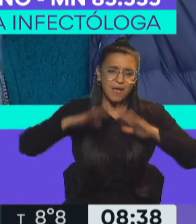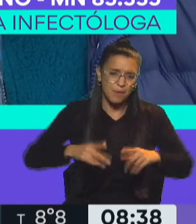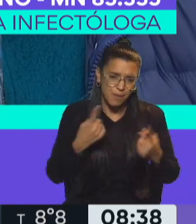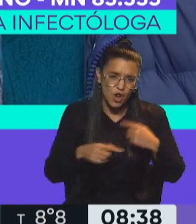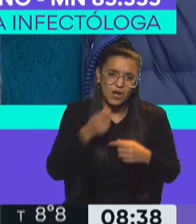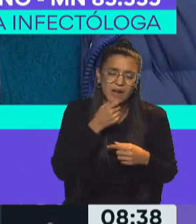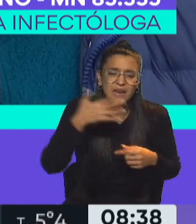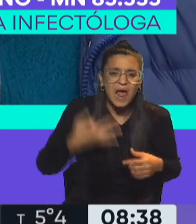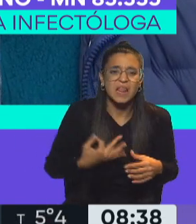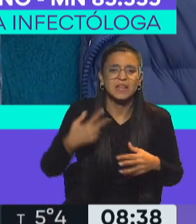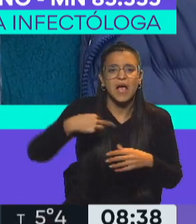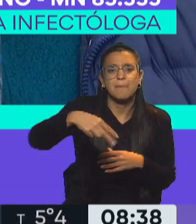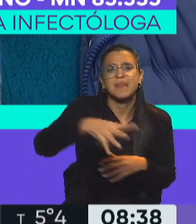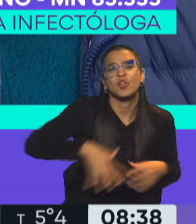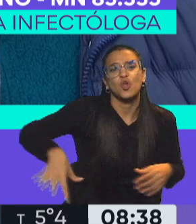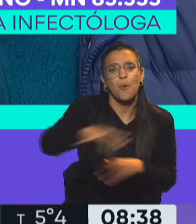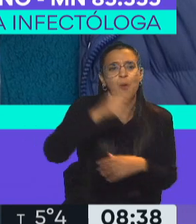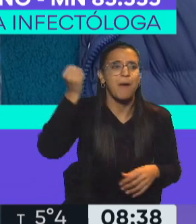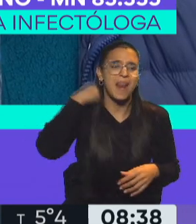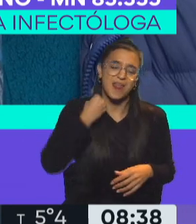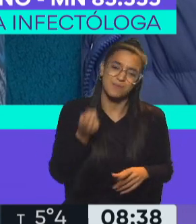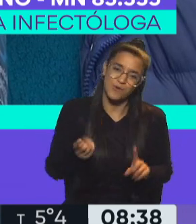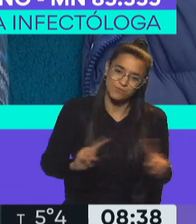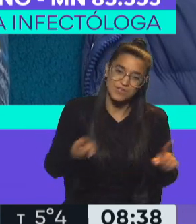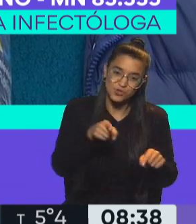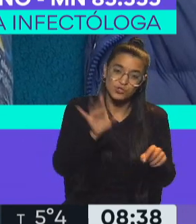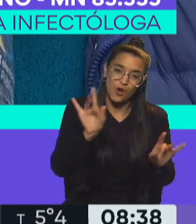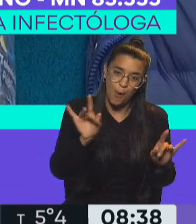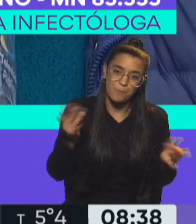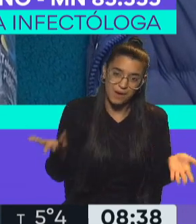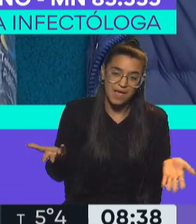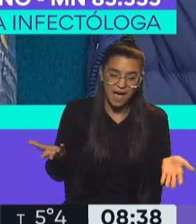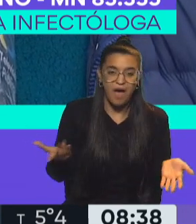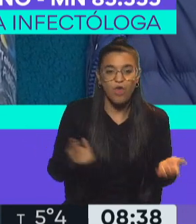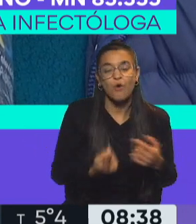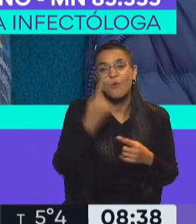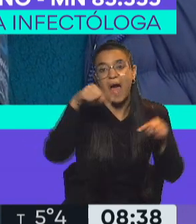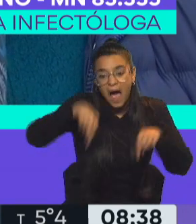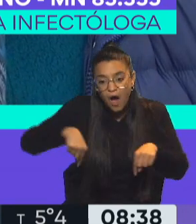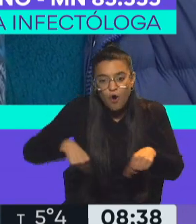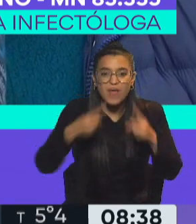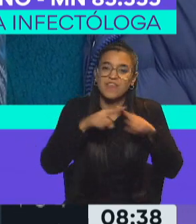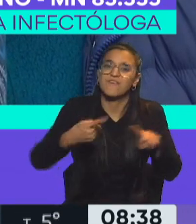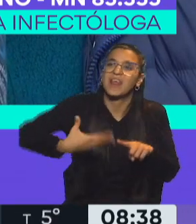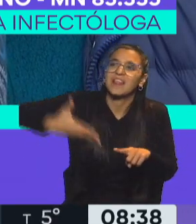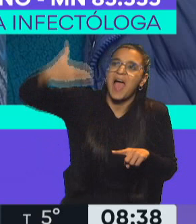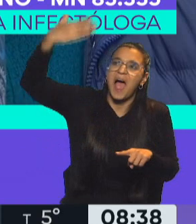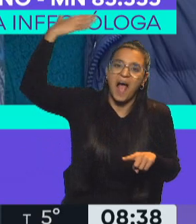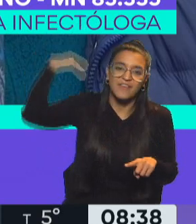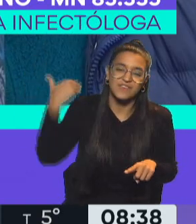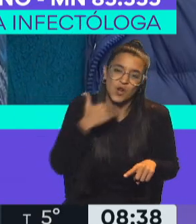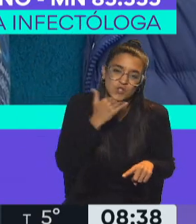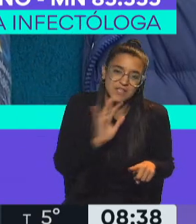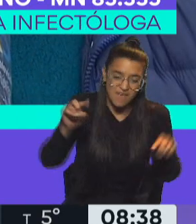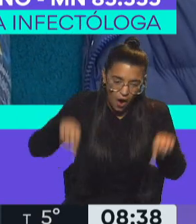estás caminando por los bosques de Palermo. Digo, me parece que es muy complicado esa parte, ¿no? Una cosa es ahora muy diferente a lo que sucedía hace 1 año y medio